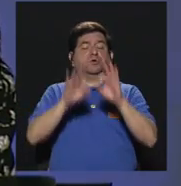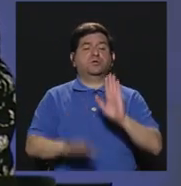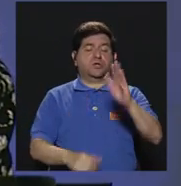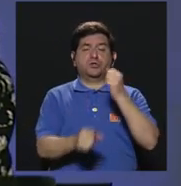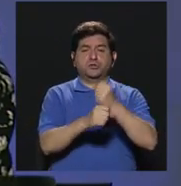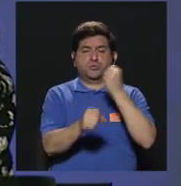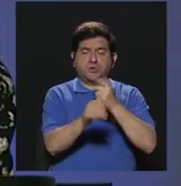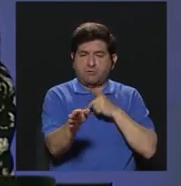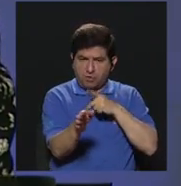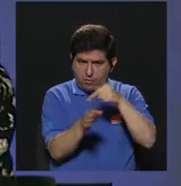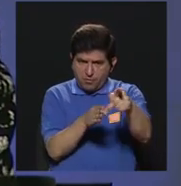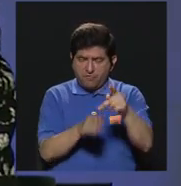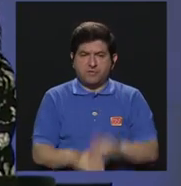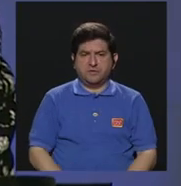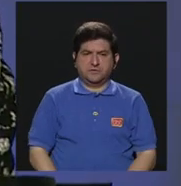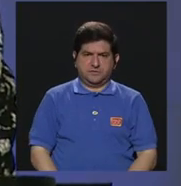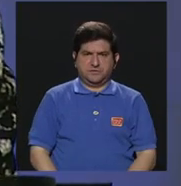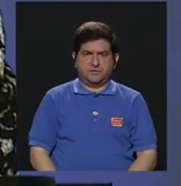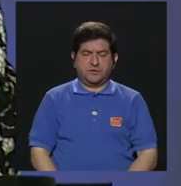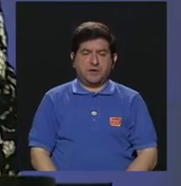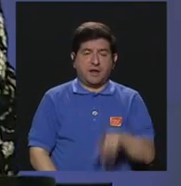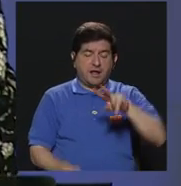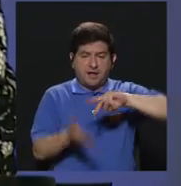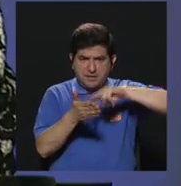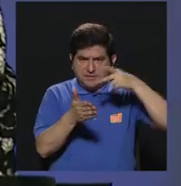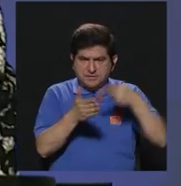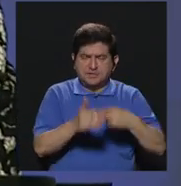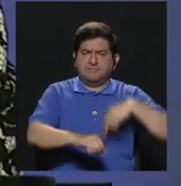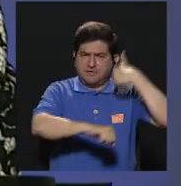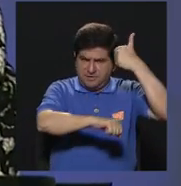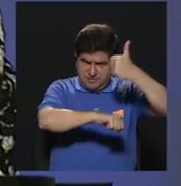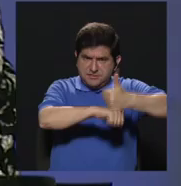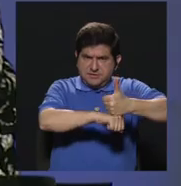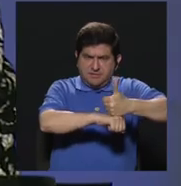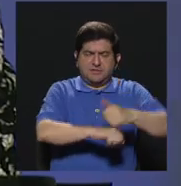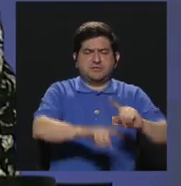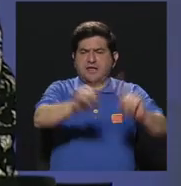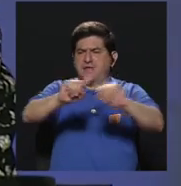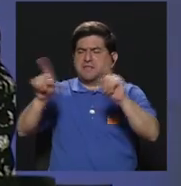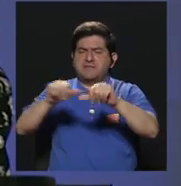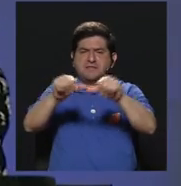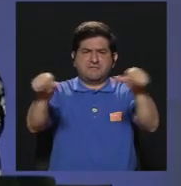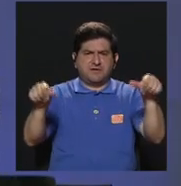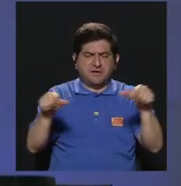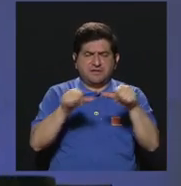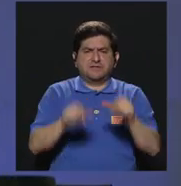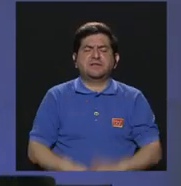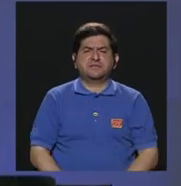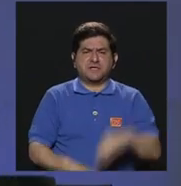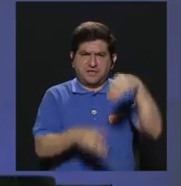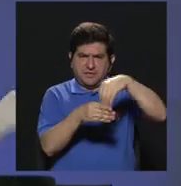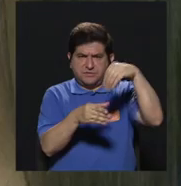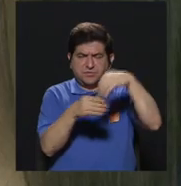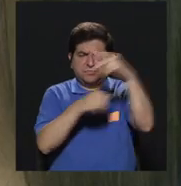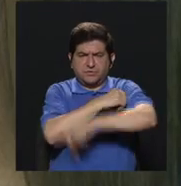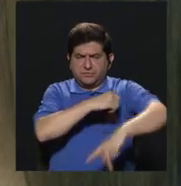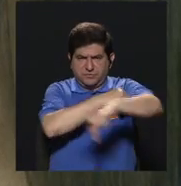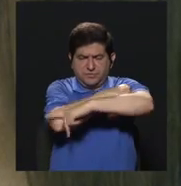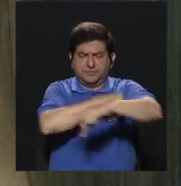quehacer profesional y vital se ha concretado en los diversos aportes a nuestro